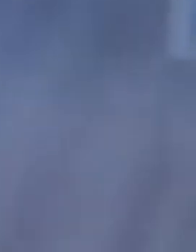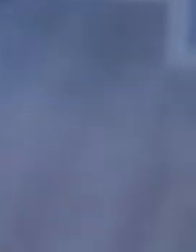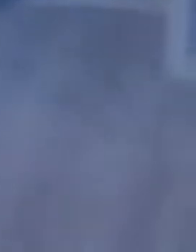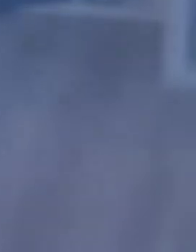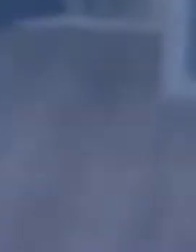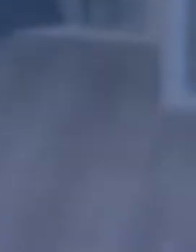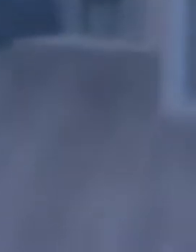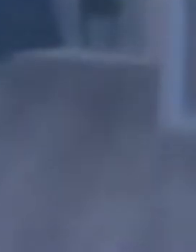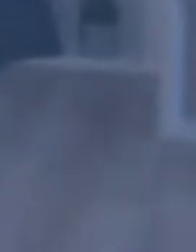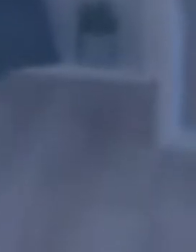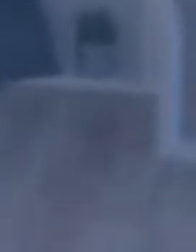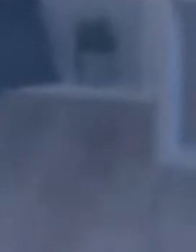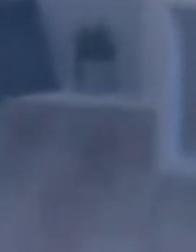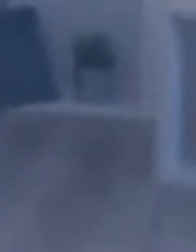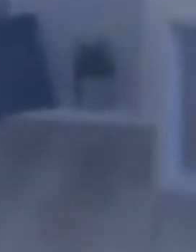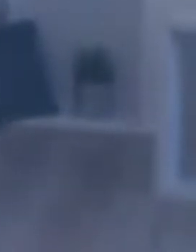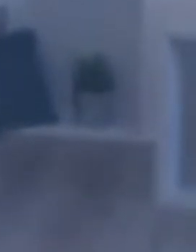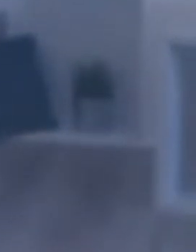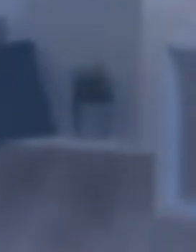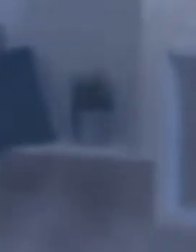debemos reinventar por completo.